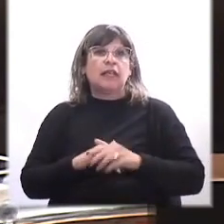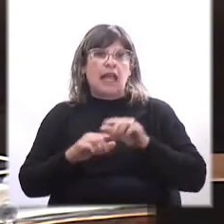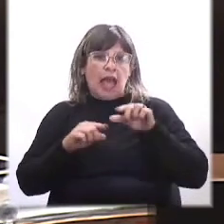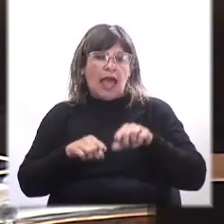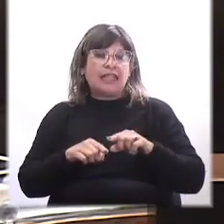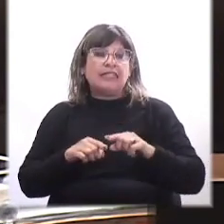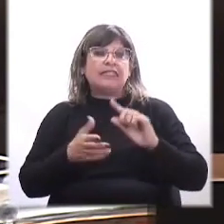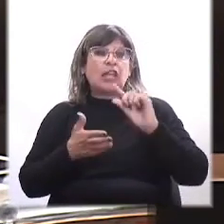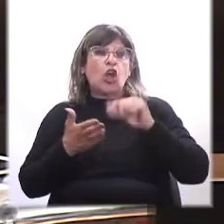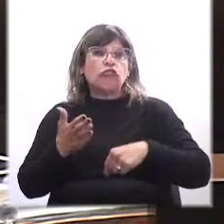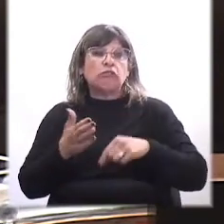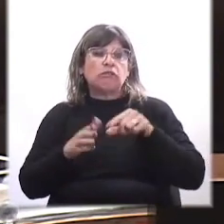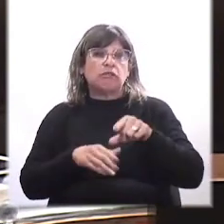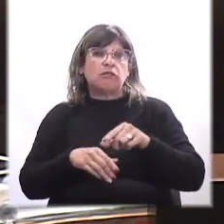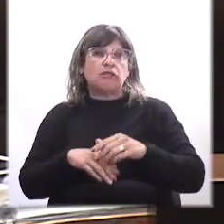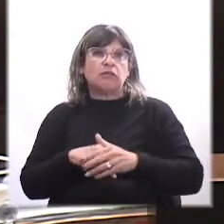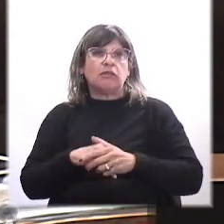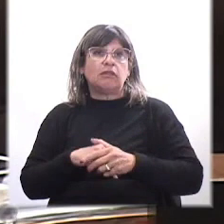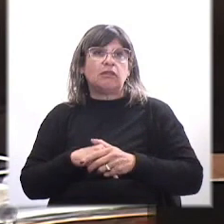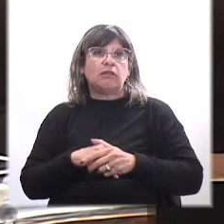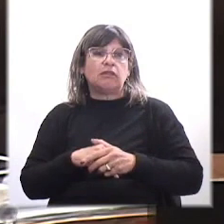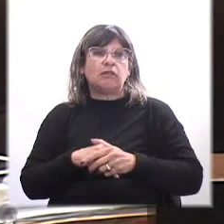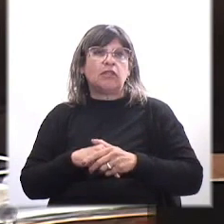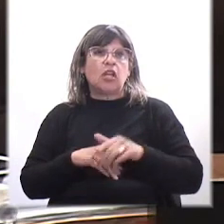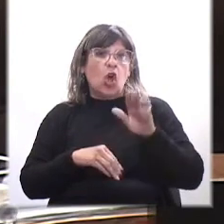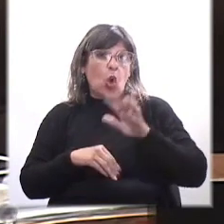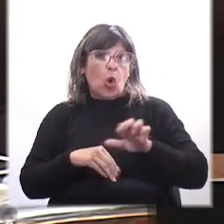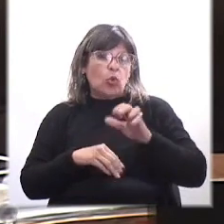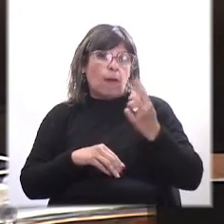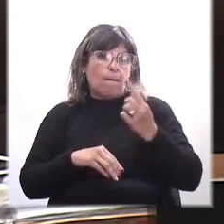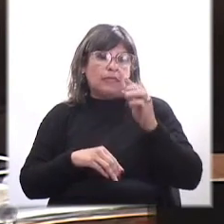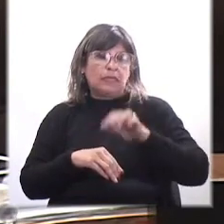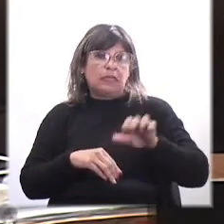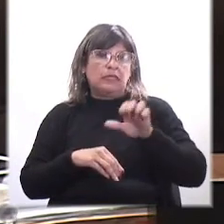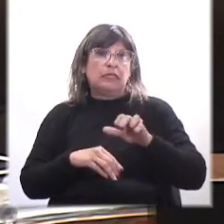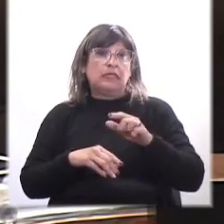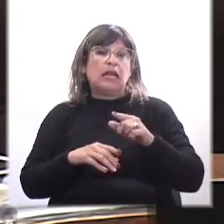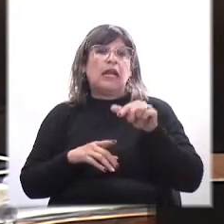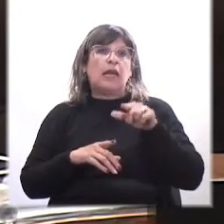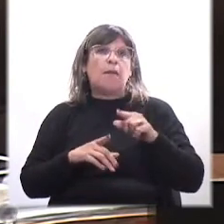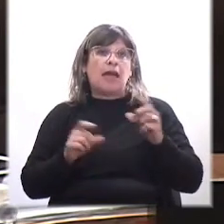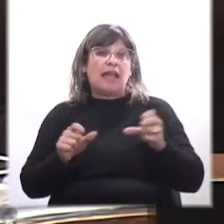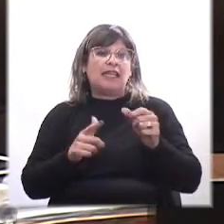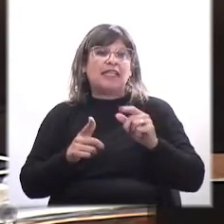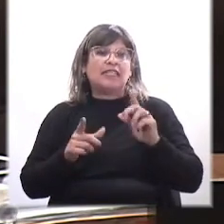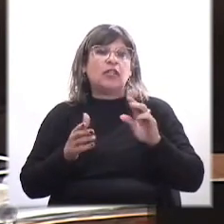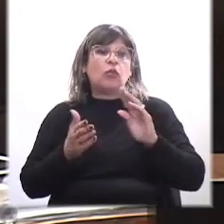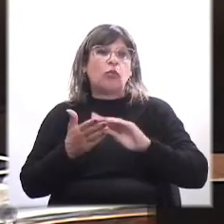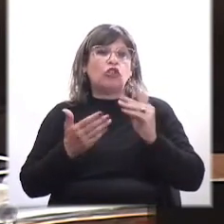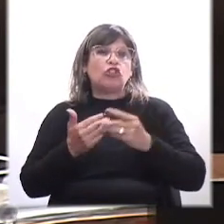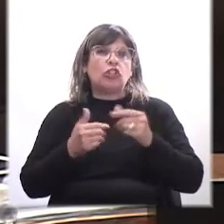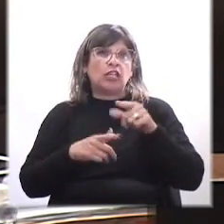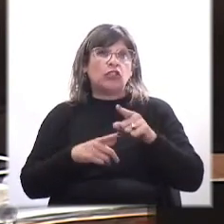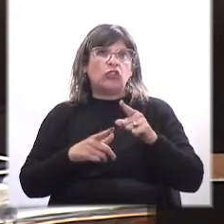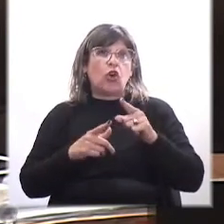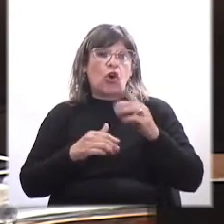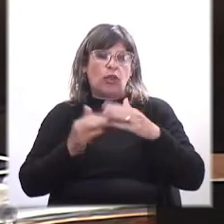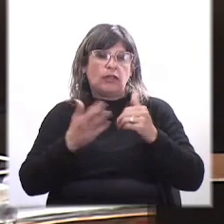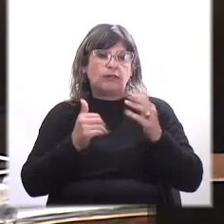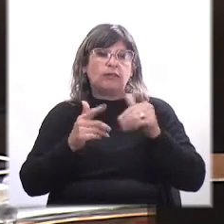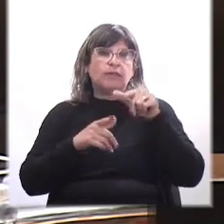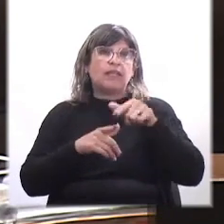se contrata con Sener Ingeniería para la elaboración de un proyecto ejecutivo de obras